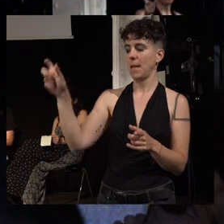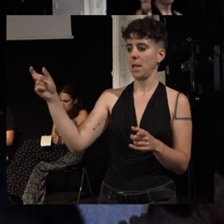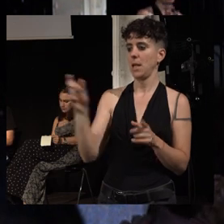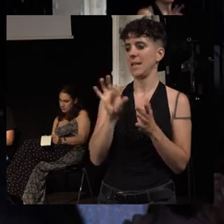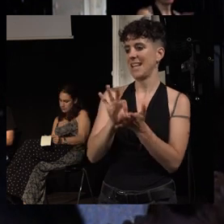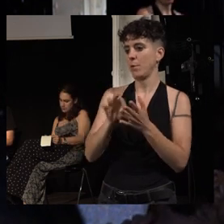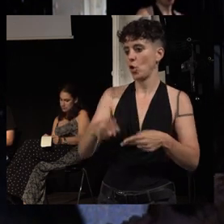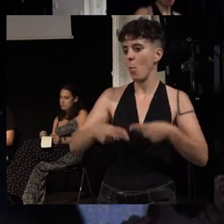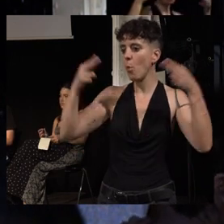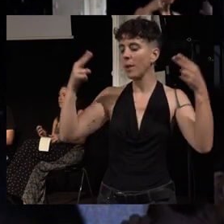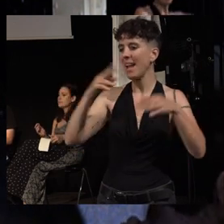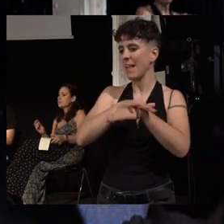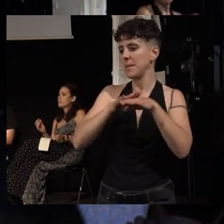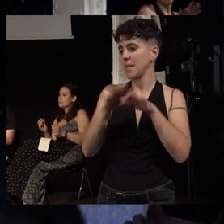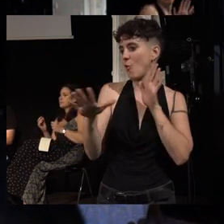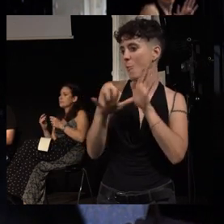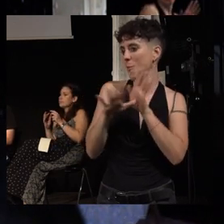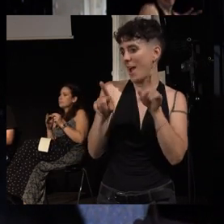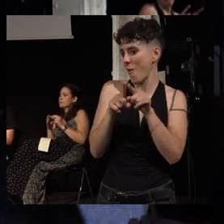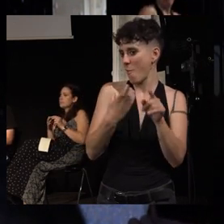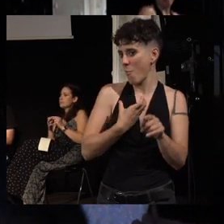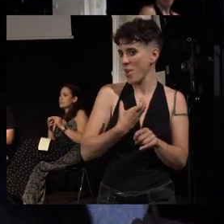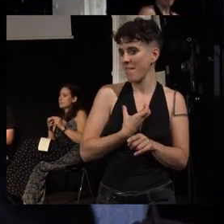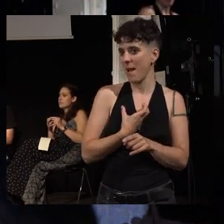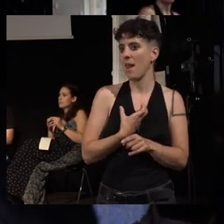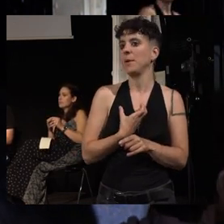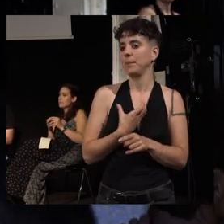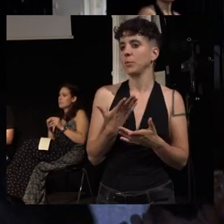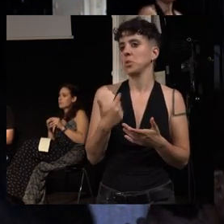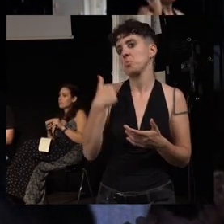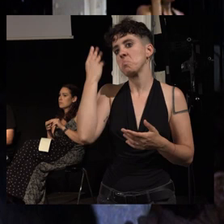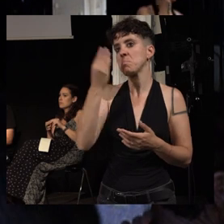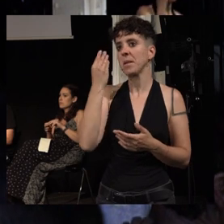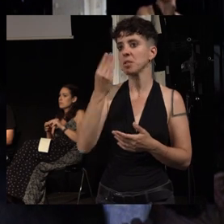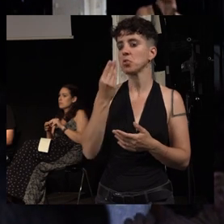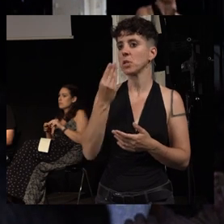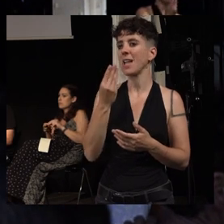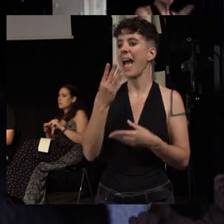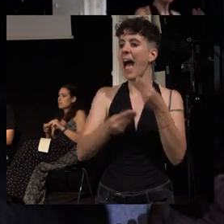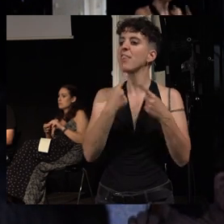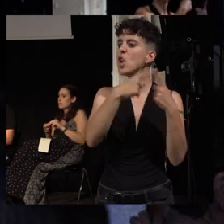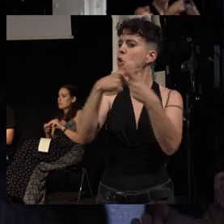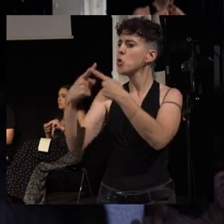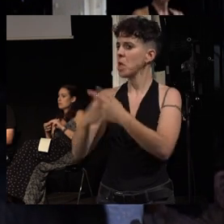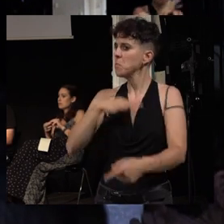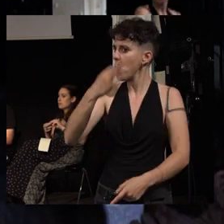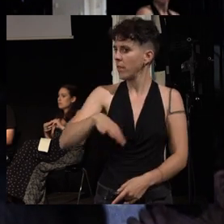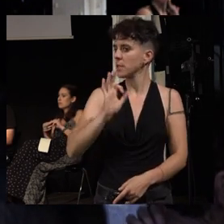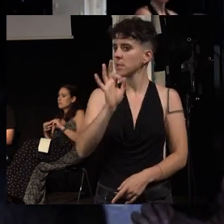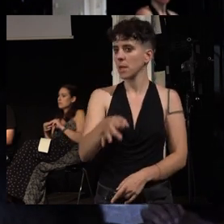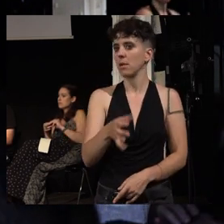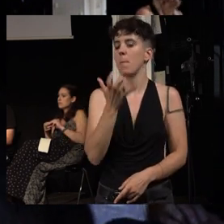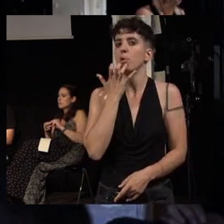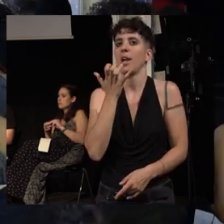administración tan próxima y tan cercana como es una administración local, ¿no? Entonces pienso que sí que se pueden hacer cosas, ¿no? Por